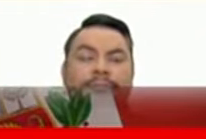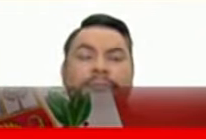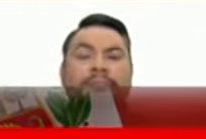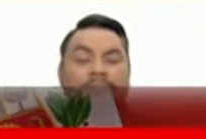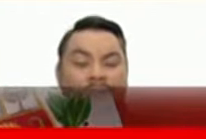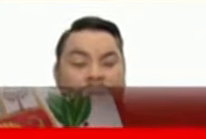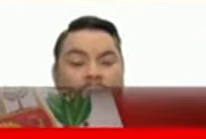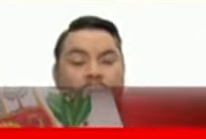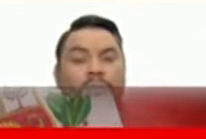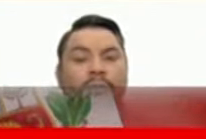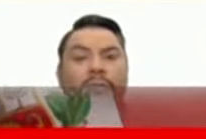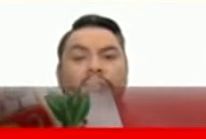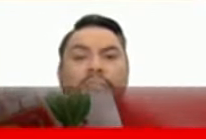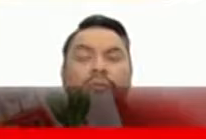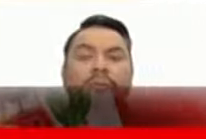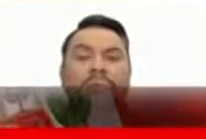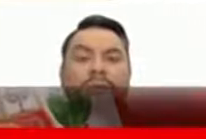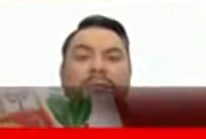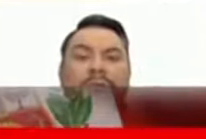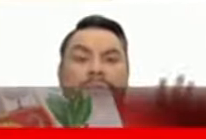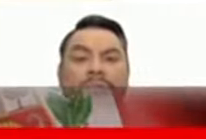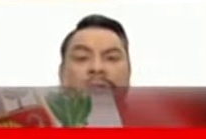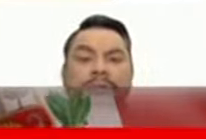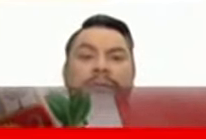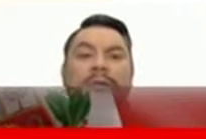Resolución Suprema número